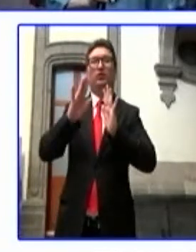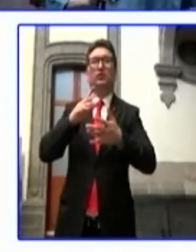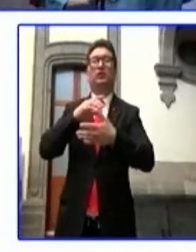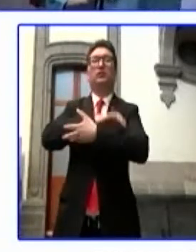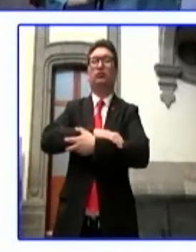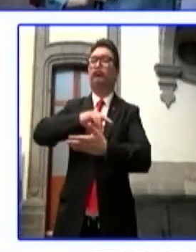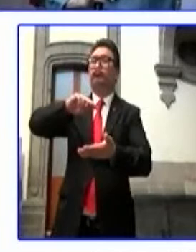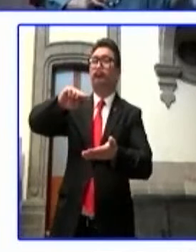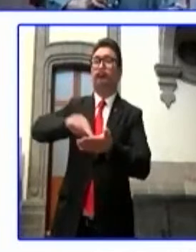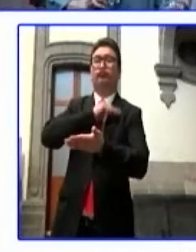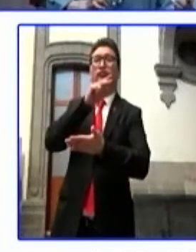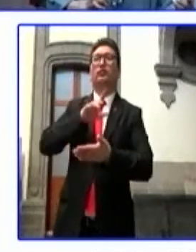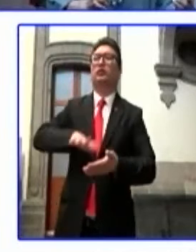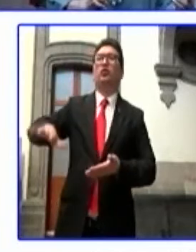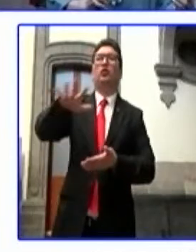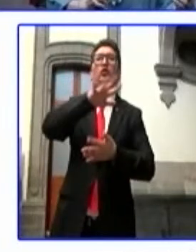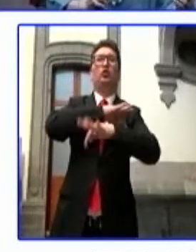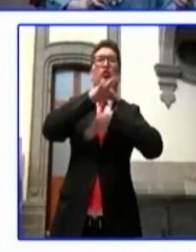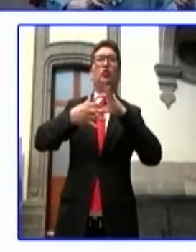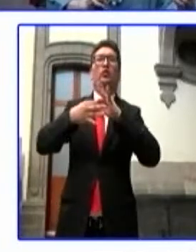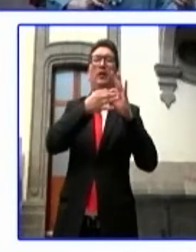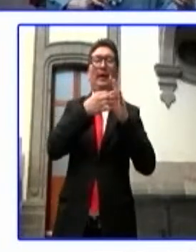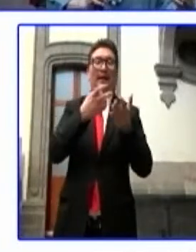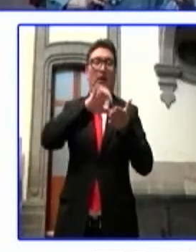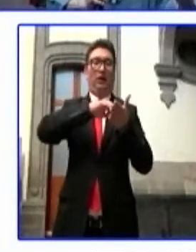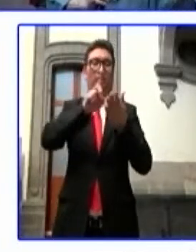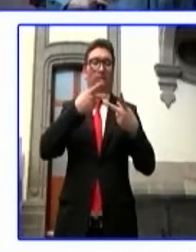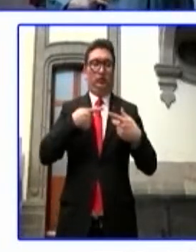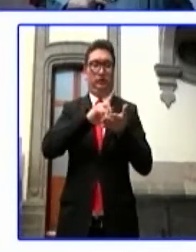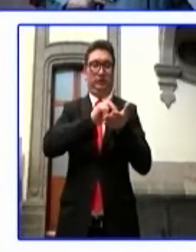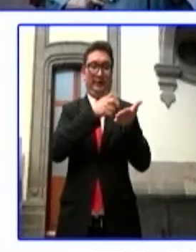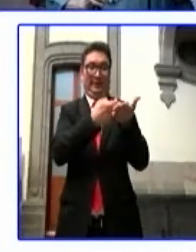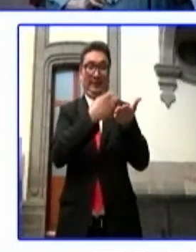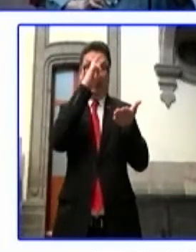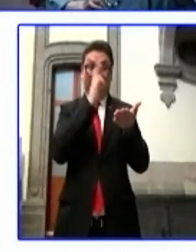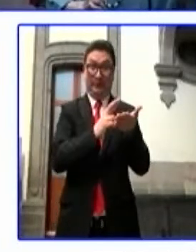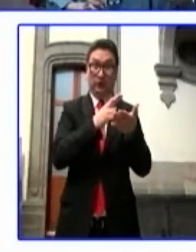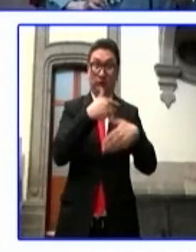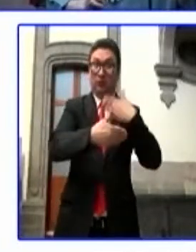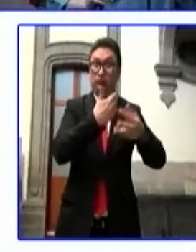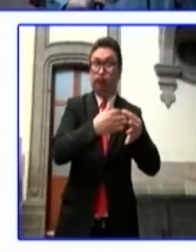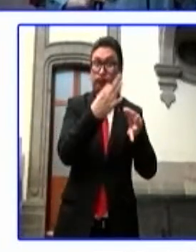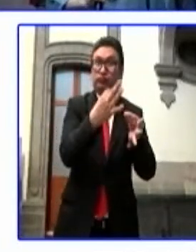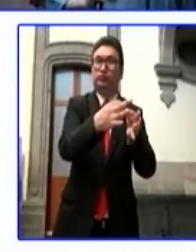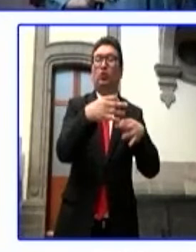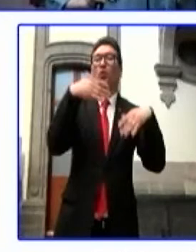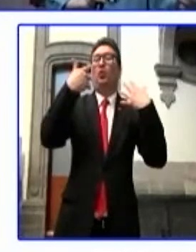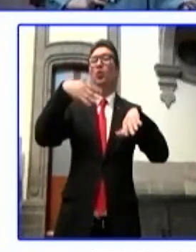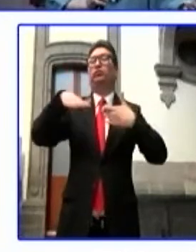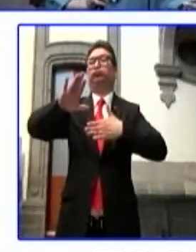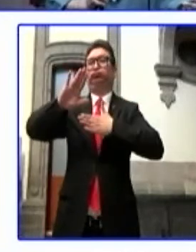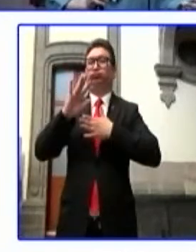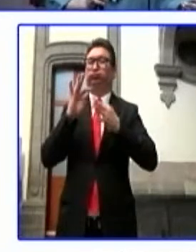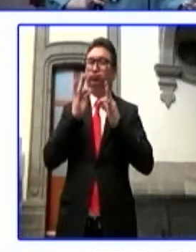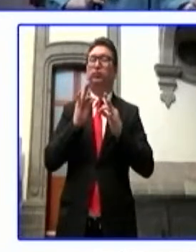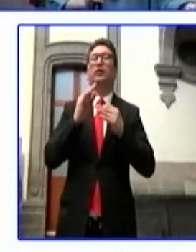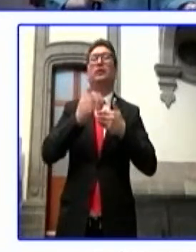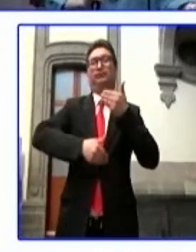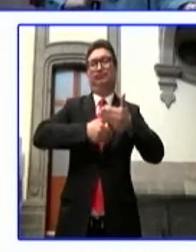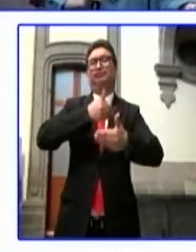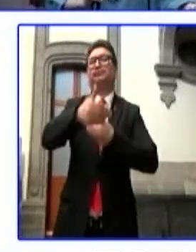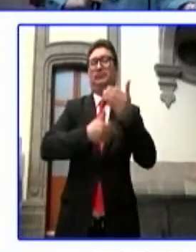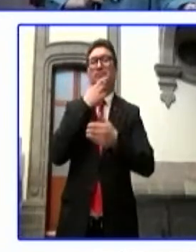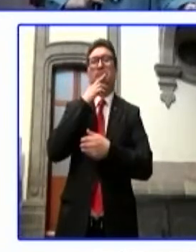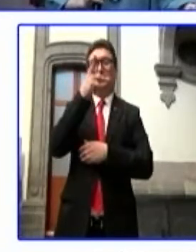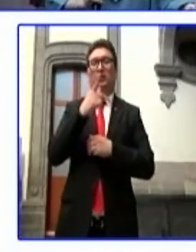todos ustedes para realmente la aplicación de la convención es un enorme compromiso, pero es un gran avance.